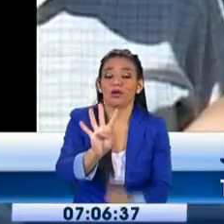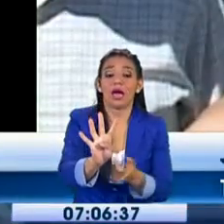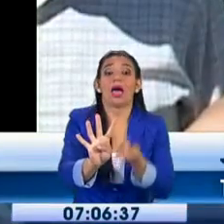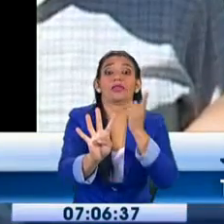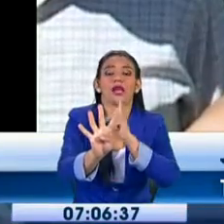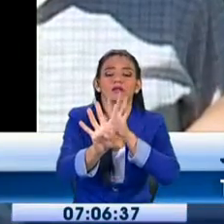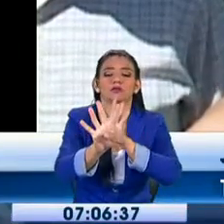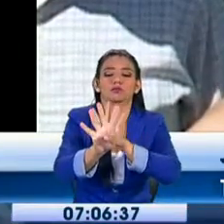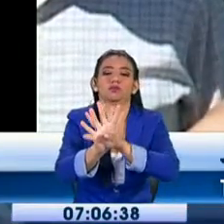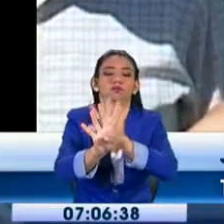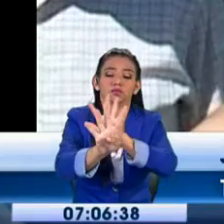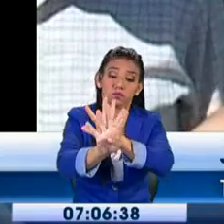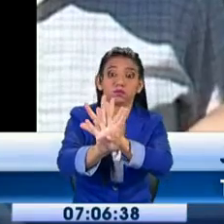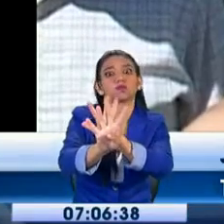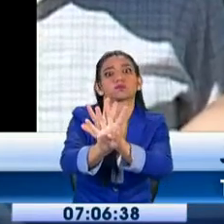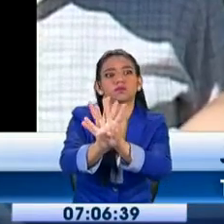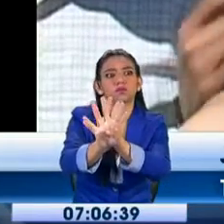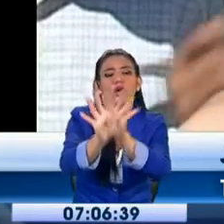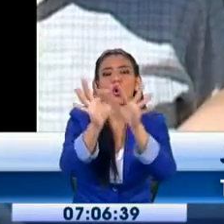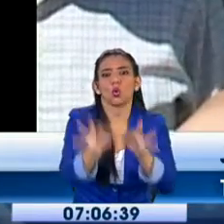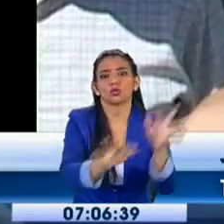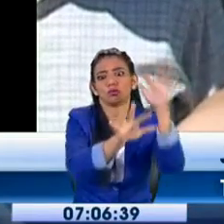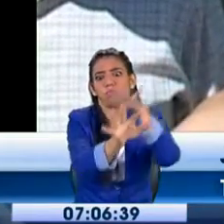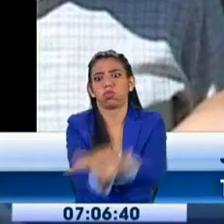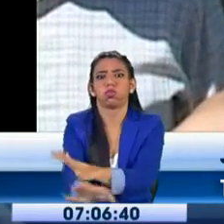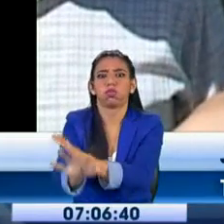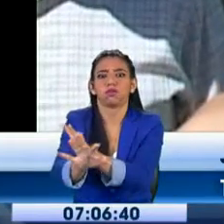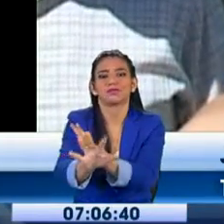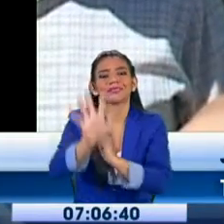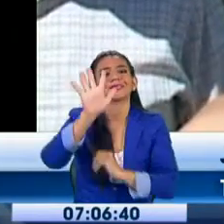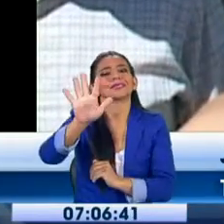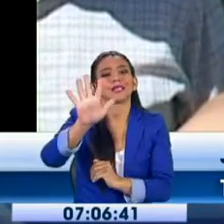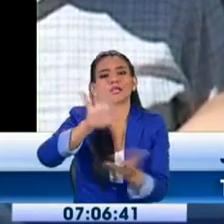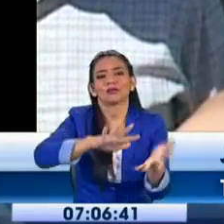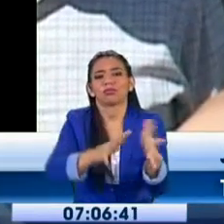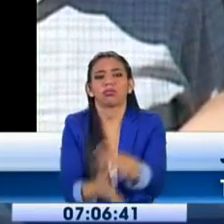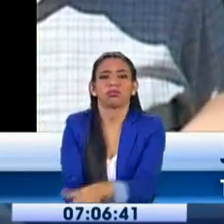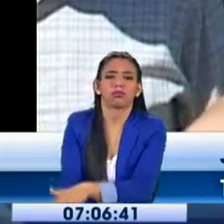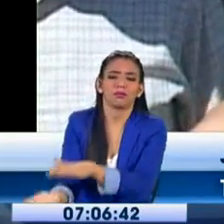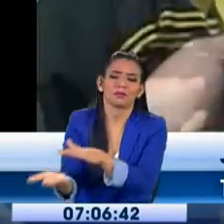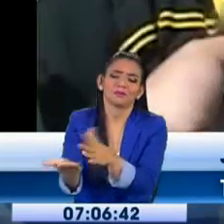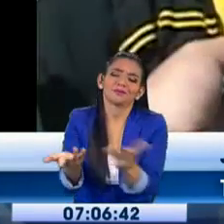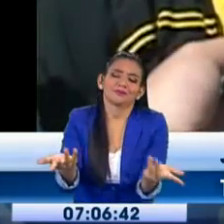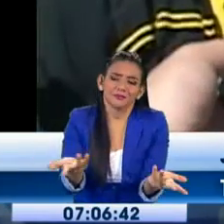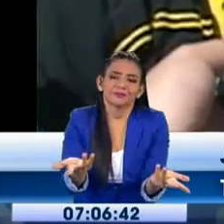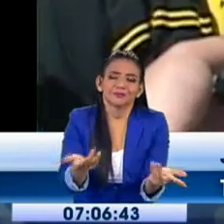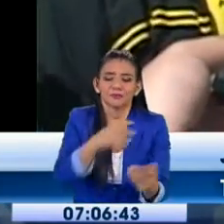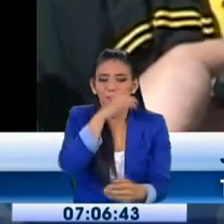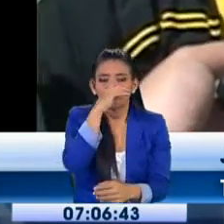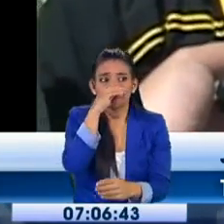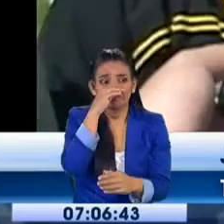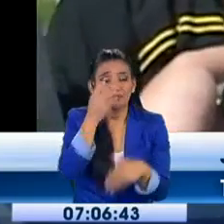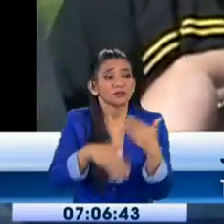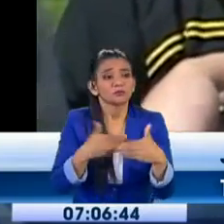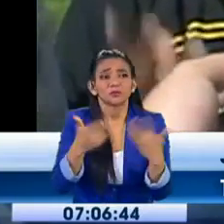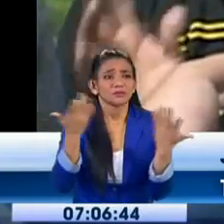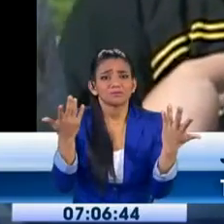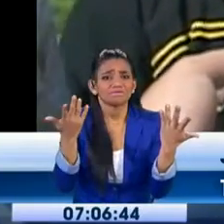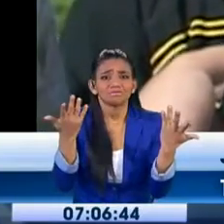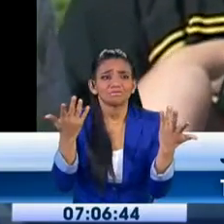atrás. Y le cogí a los 5, los que estaban yendo, la mitad del grupo. Después ya no me acuerdo,